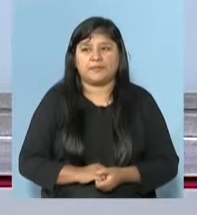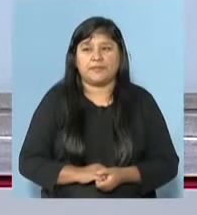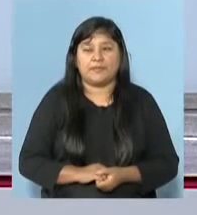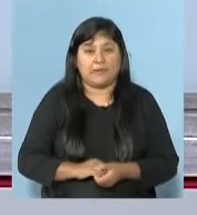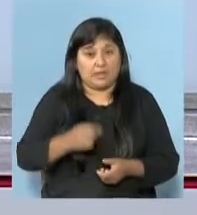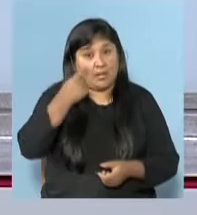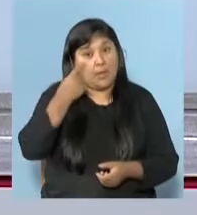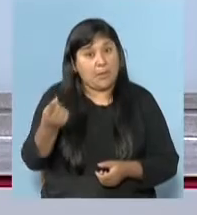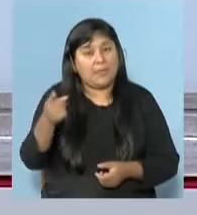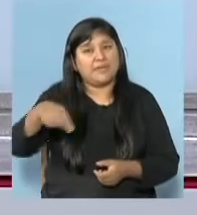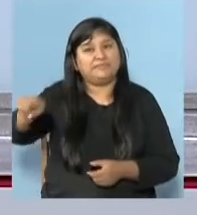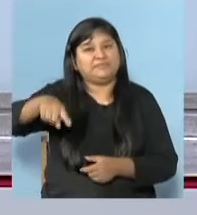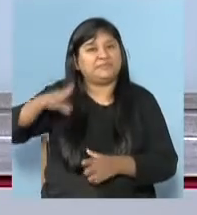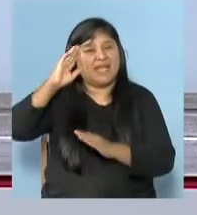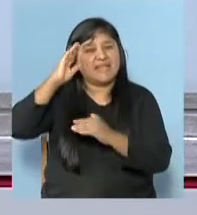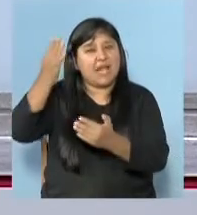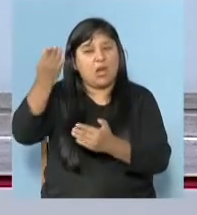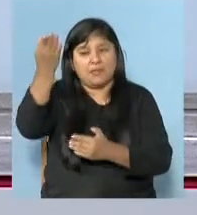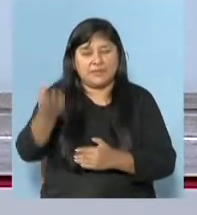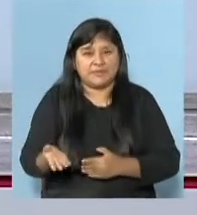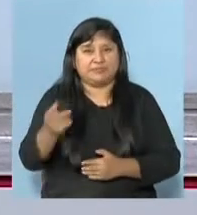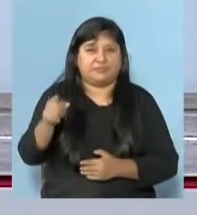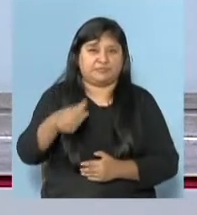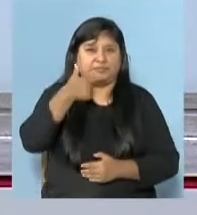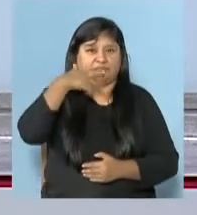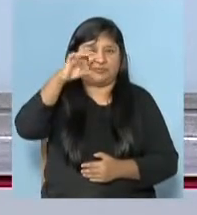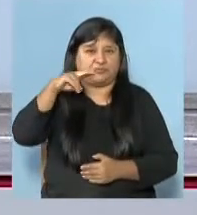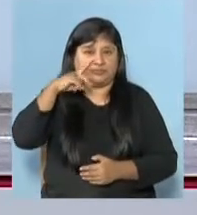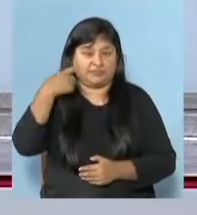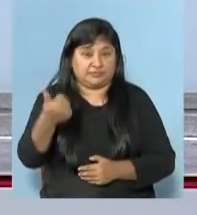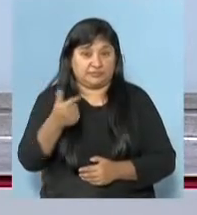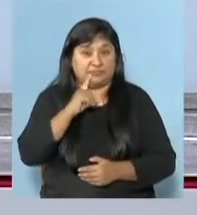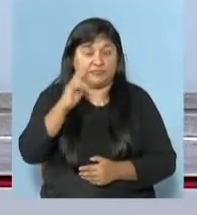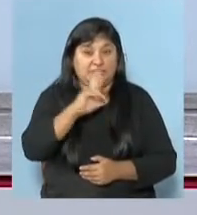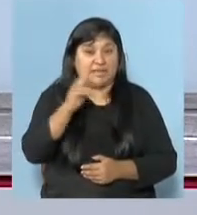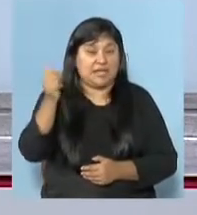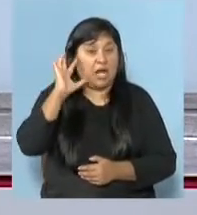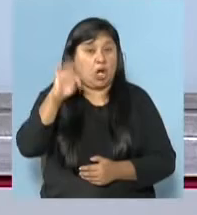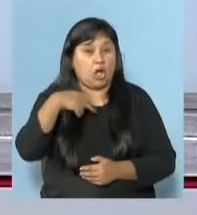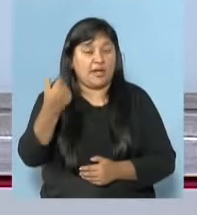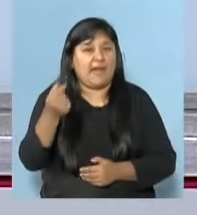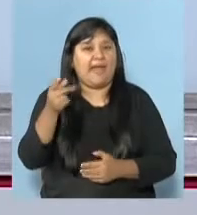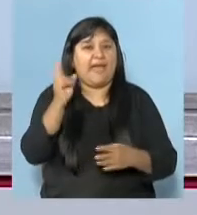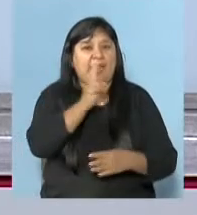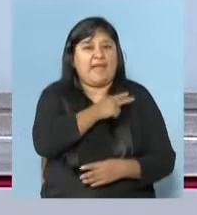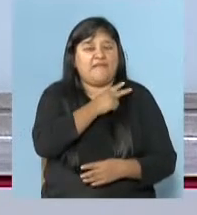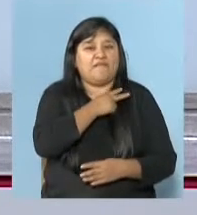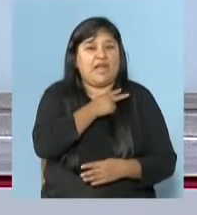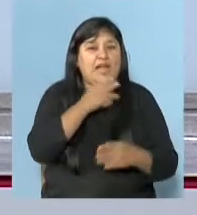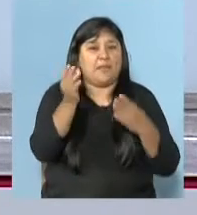Ahora vamos a saludar a Sonia Tarragona, que es jefa de gabinete del Ministerio de Salud. Licenciada, ¿cómo le va? Buenas